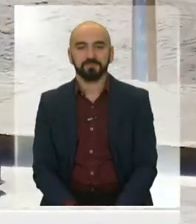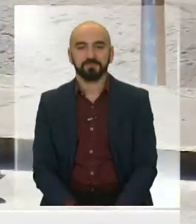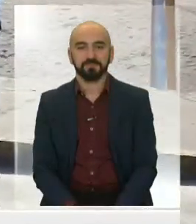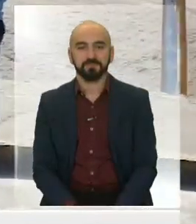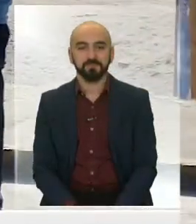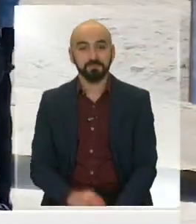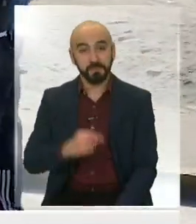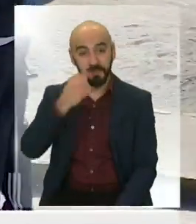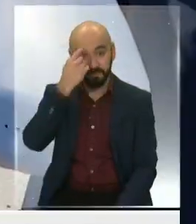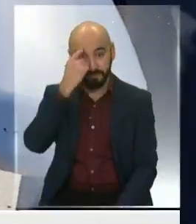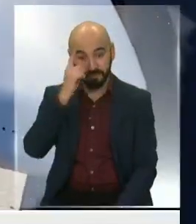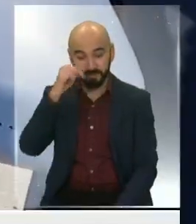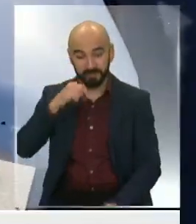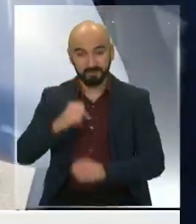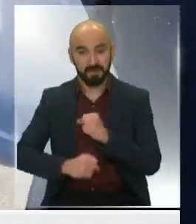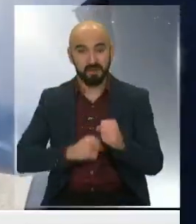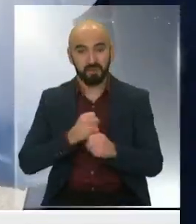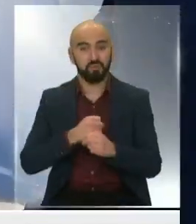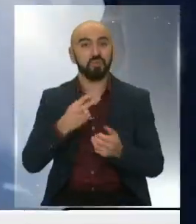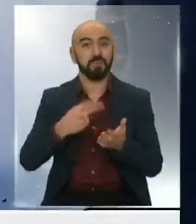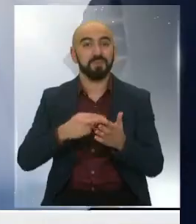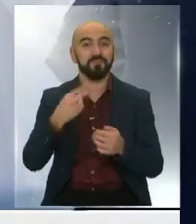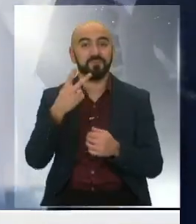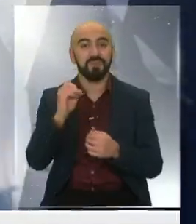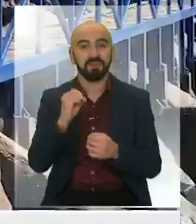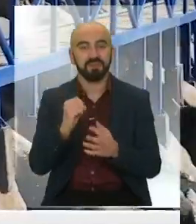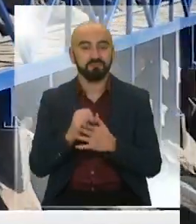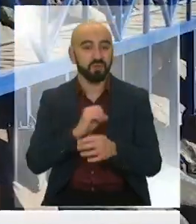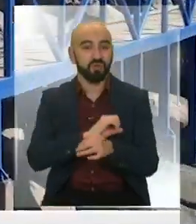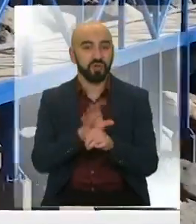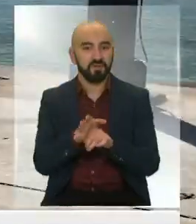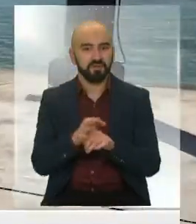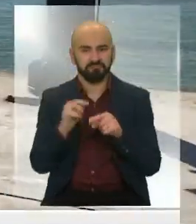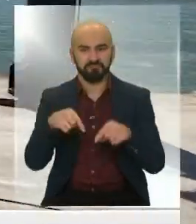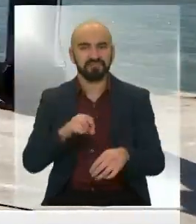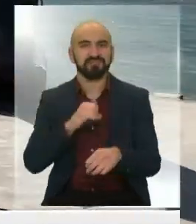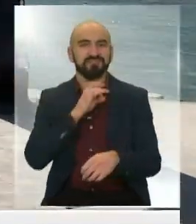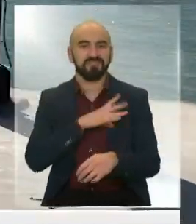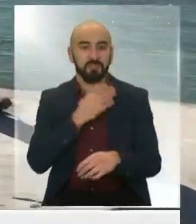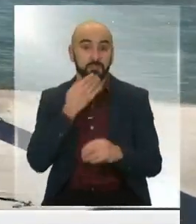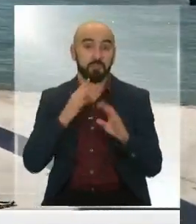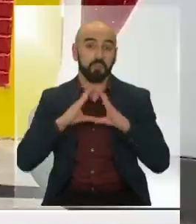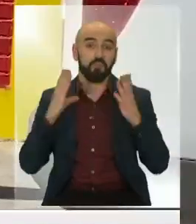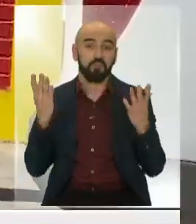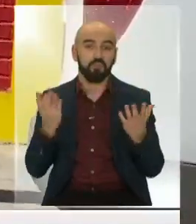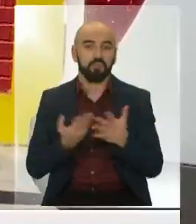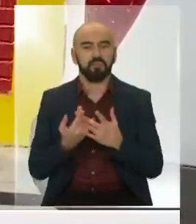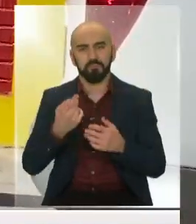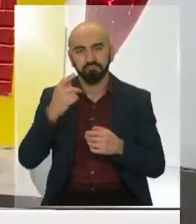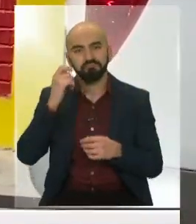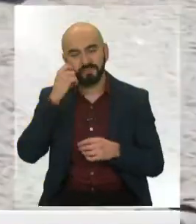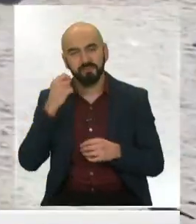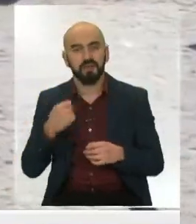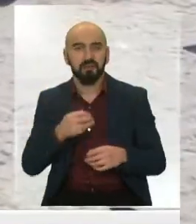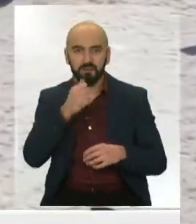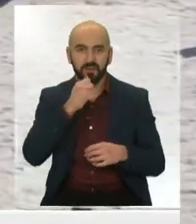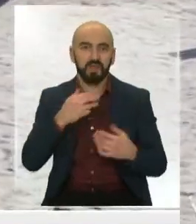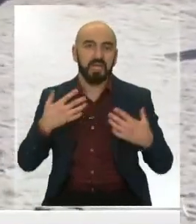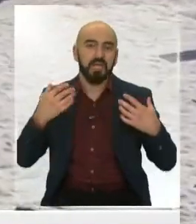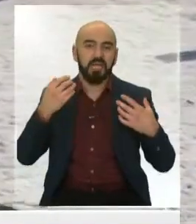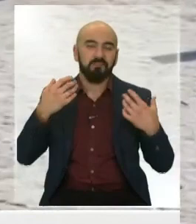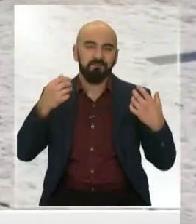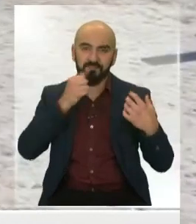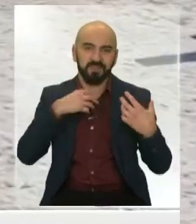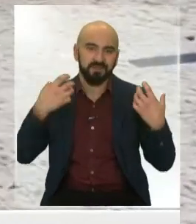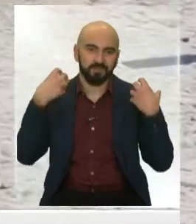Pero este año 2020 el coronavirus se ha instalado en Chile y el mundo. Y obviamente sería una irresponsabilidad hacer desfiles y